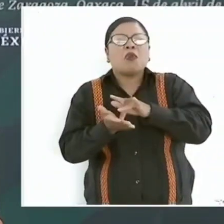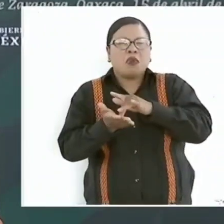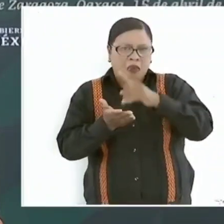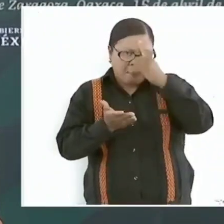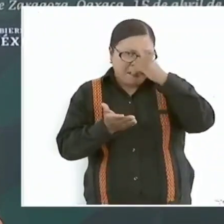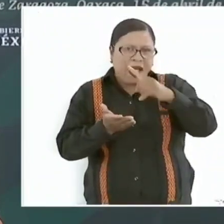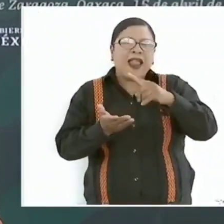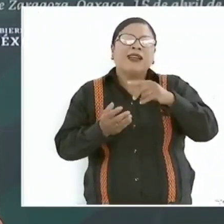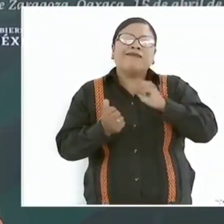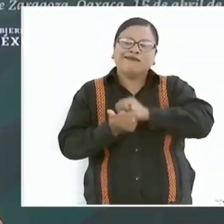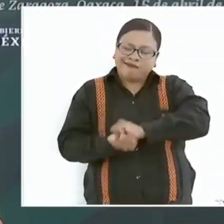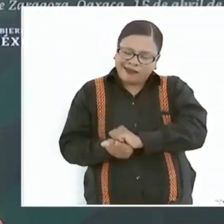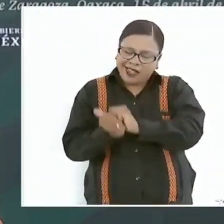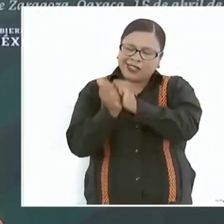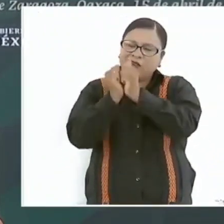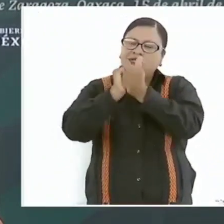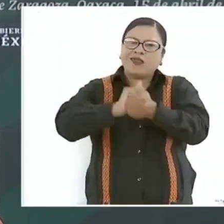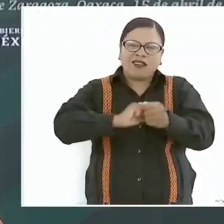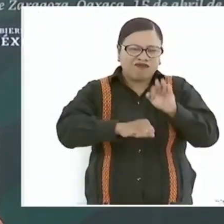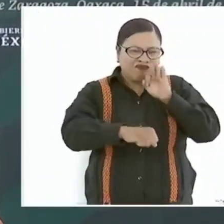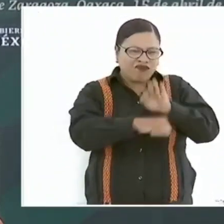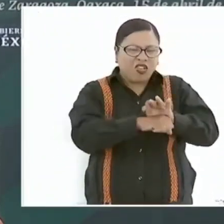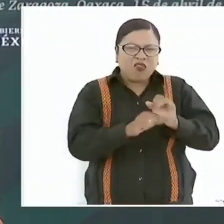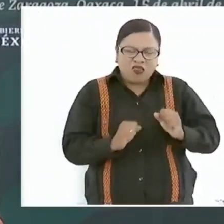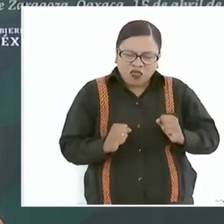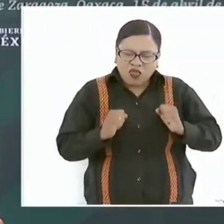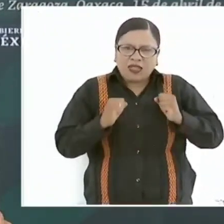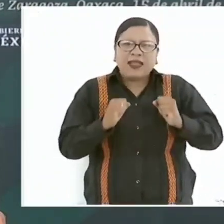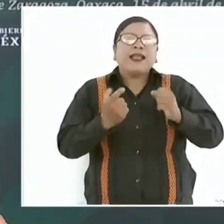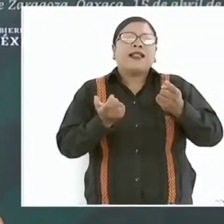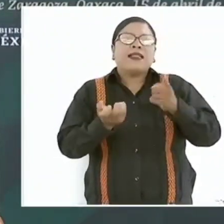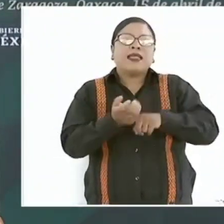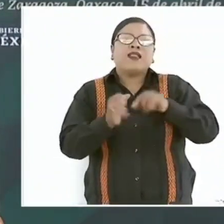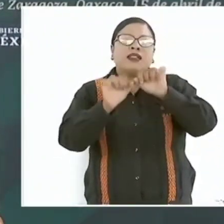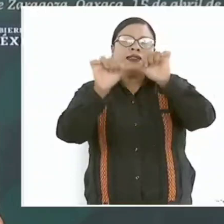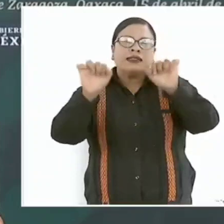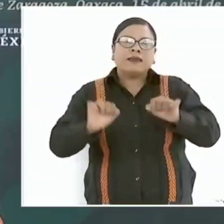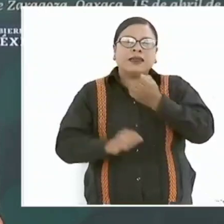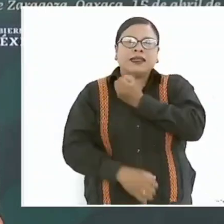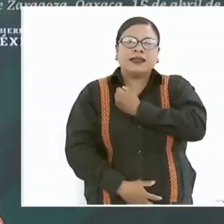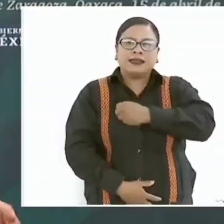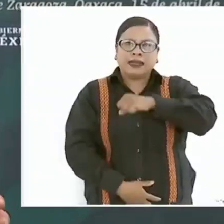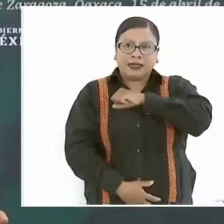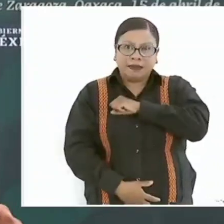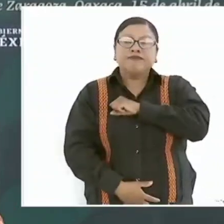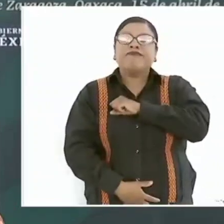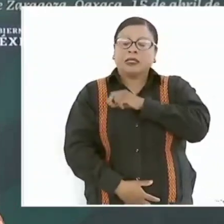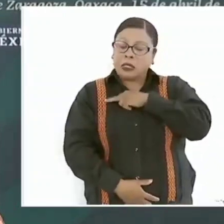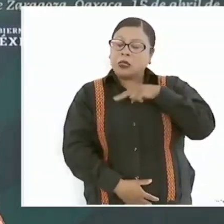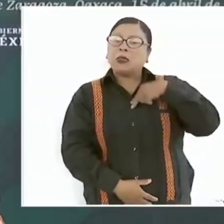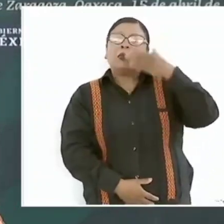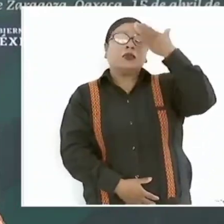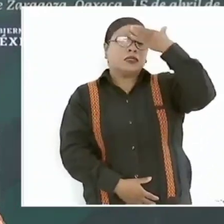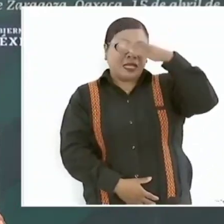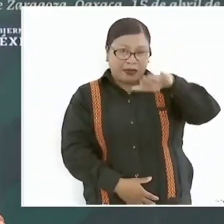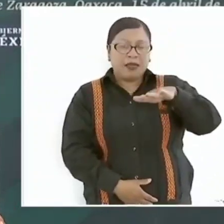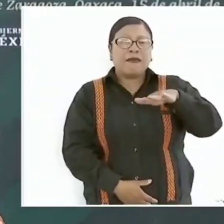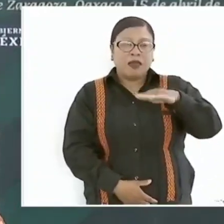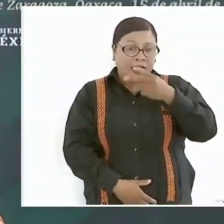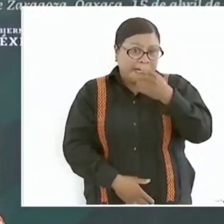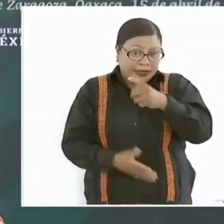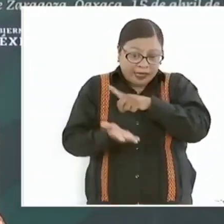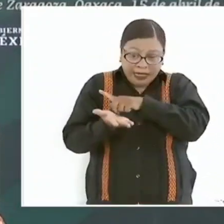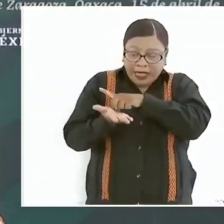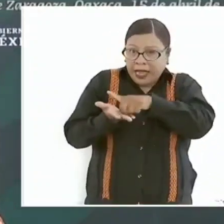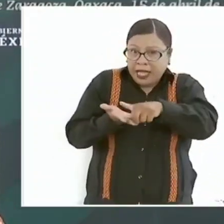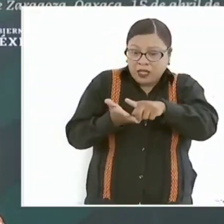para transformar y fortalecer nuestro sistema de salud. Sabemos que garantizar el derecho